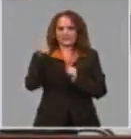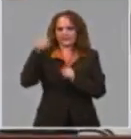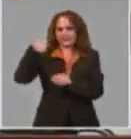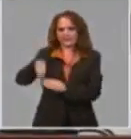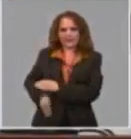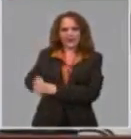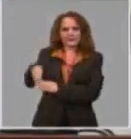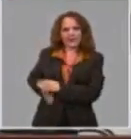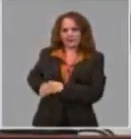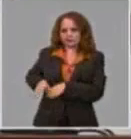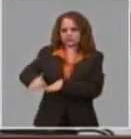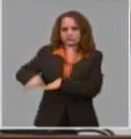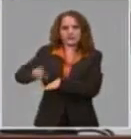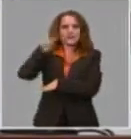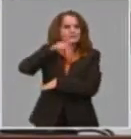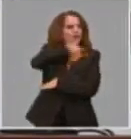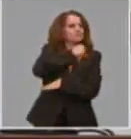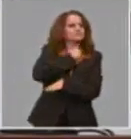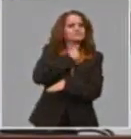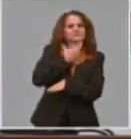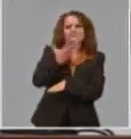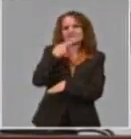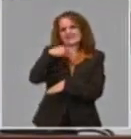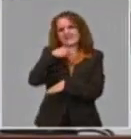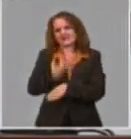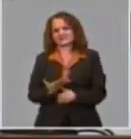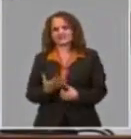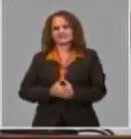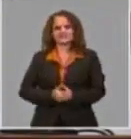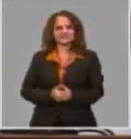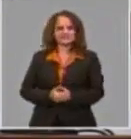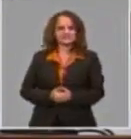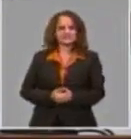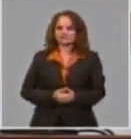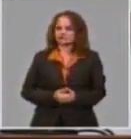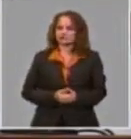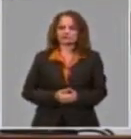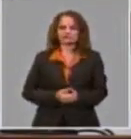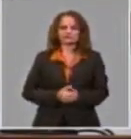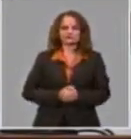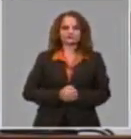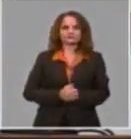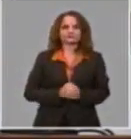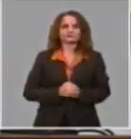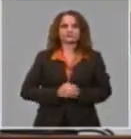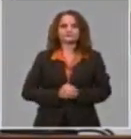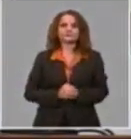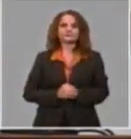que se desbarata explicando con los argumentos adecuados.